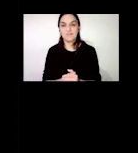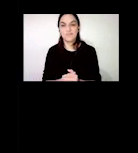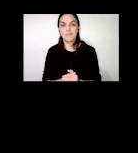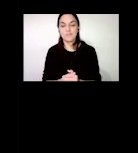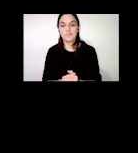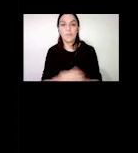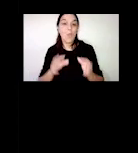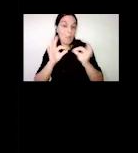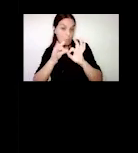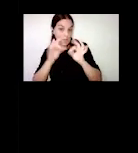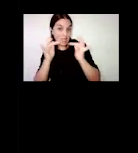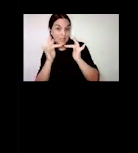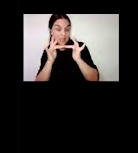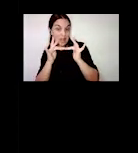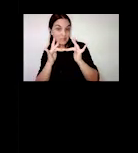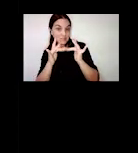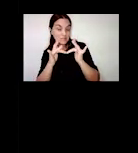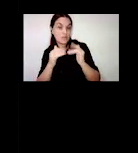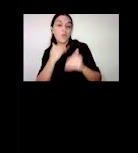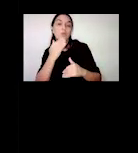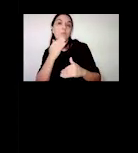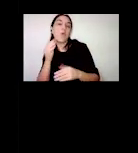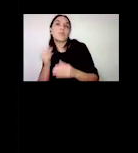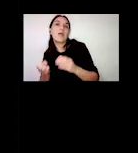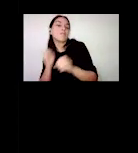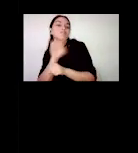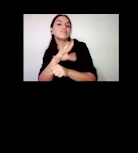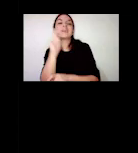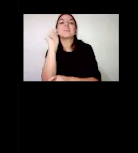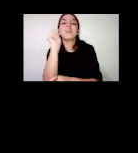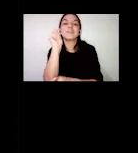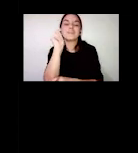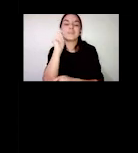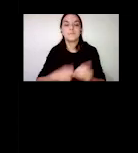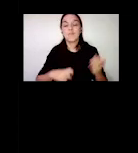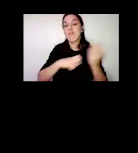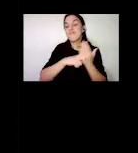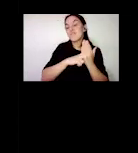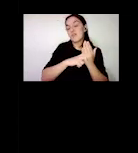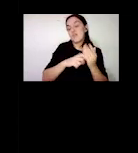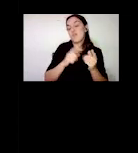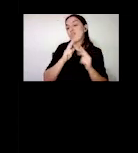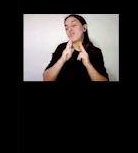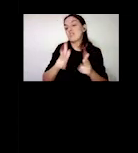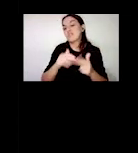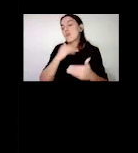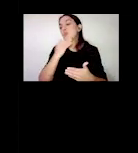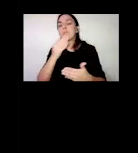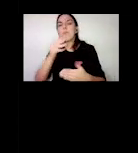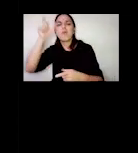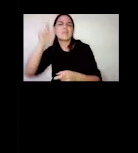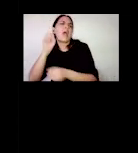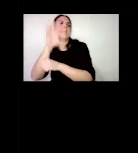Monedas digitales, no importa quién las emita. El fisco se pronunció que no importa el emisor, no